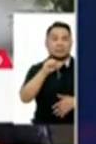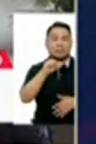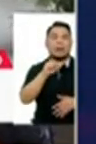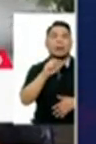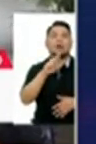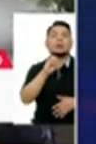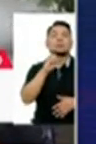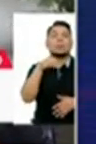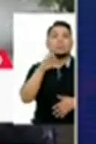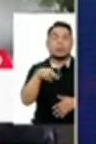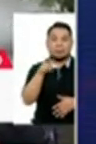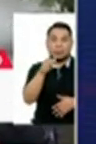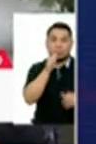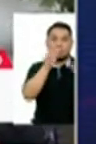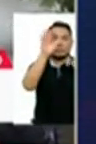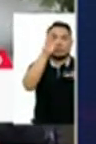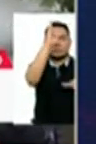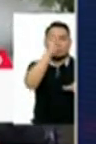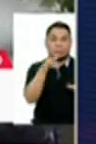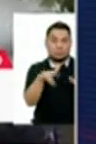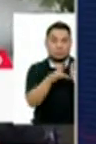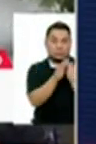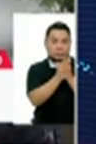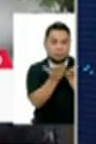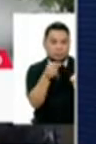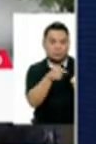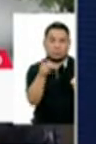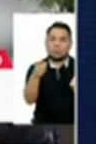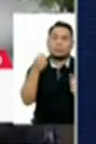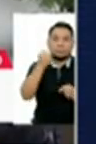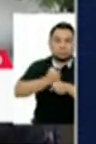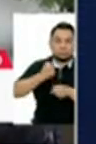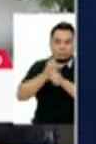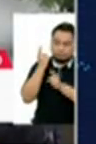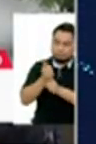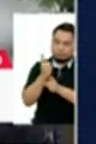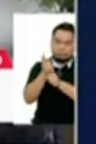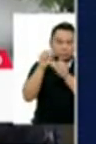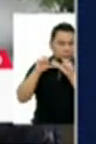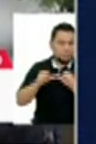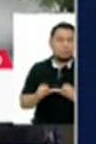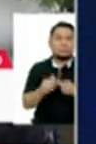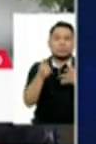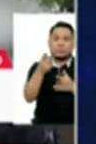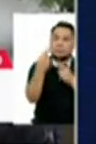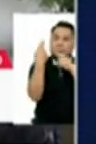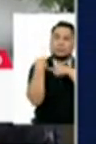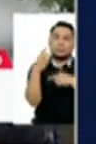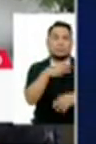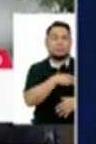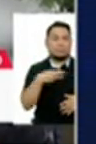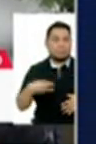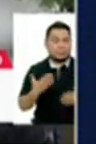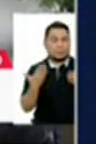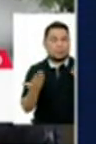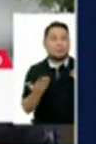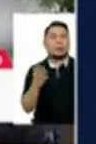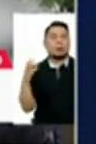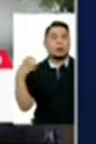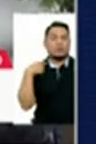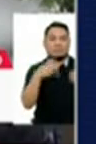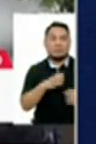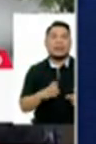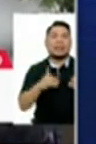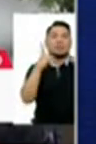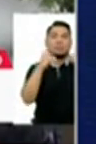Serna Román se convirtió en el nuevo ministro de Educación. Juramentó minutos después de las 8 de la noche y